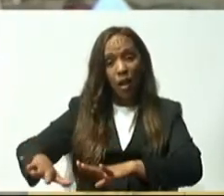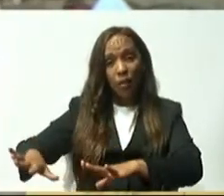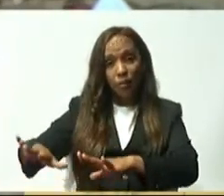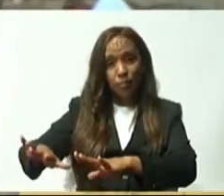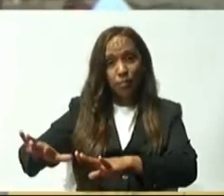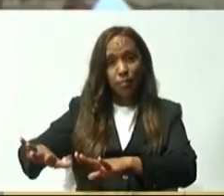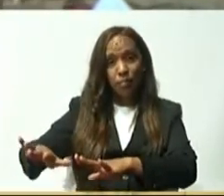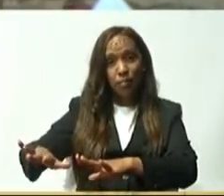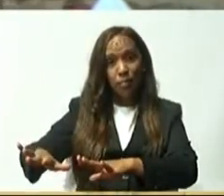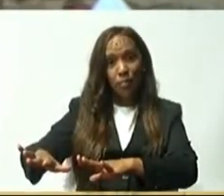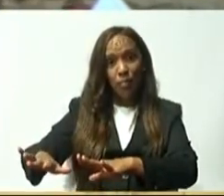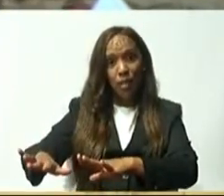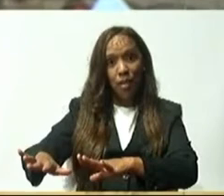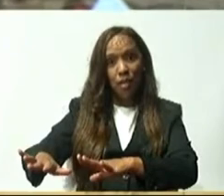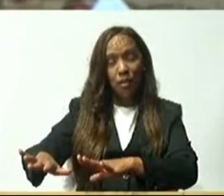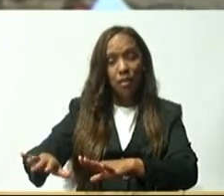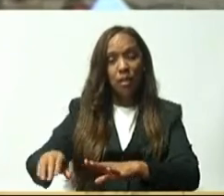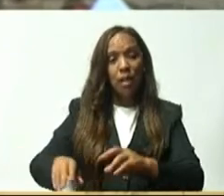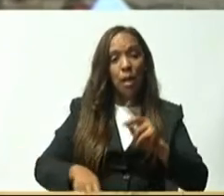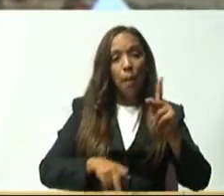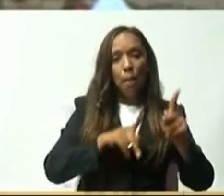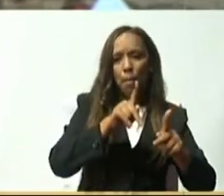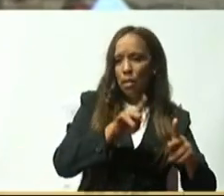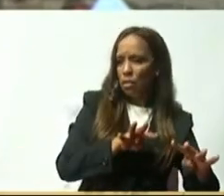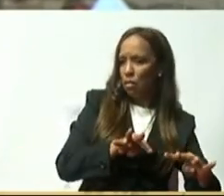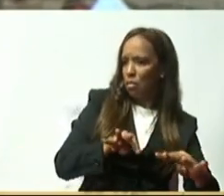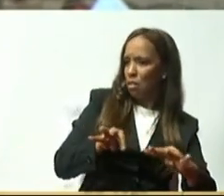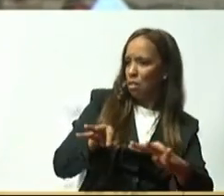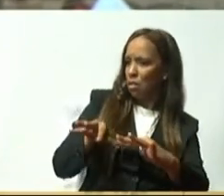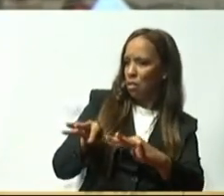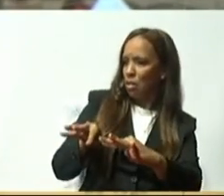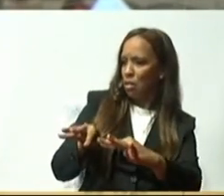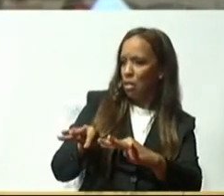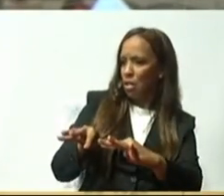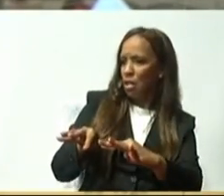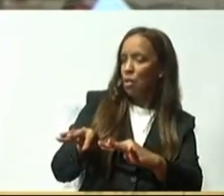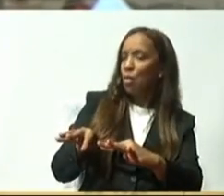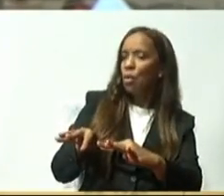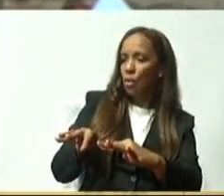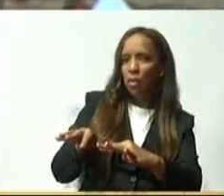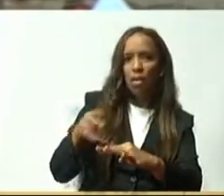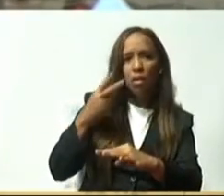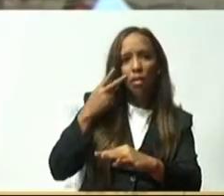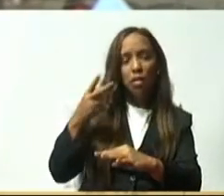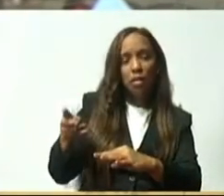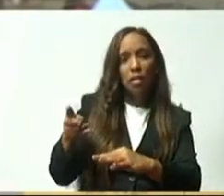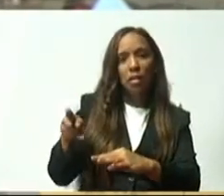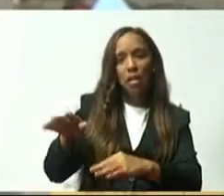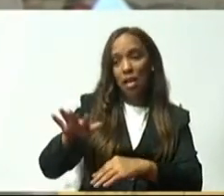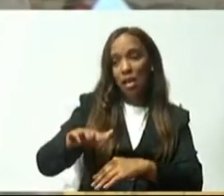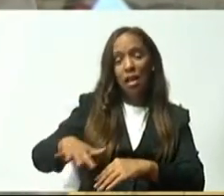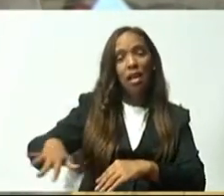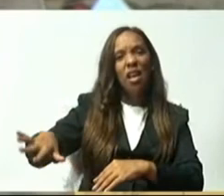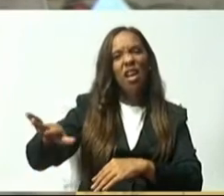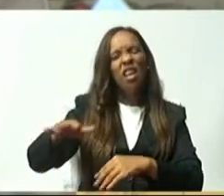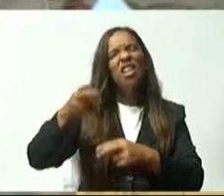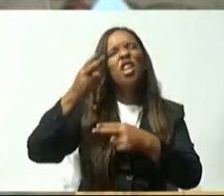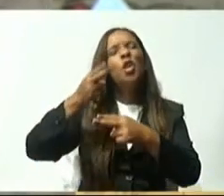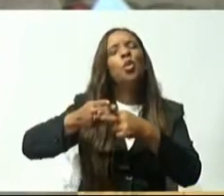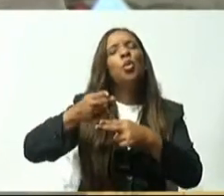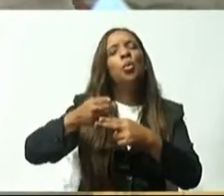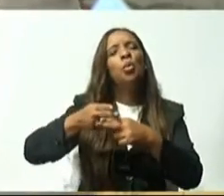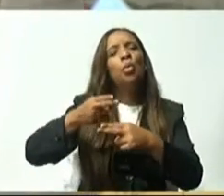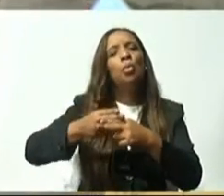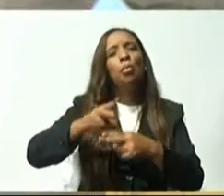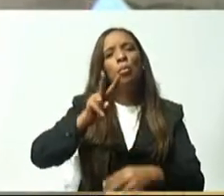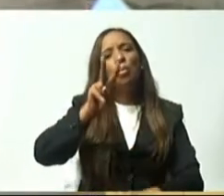barrio, en la misma casa que nací. El barrio se llama Villajagua y tiene 7 calles. Ahí